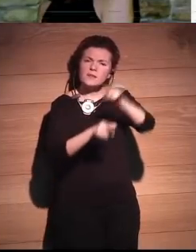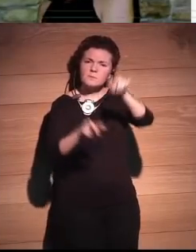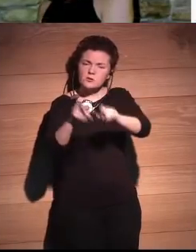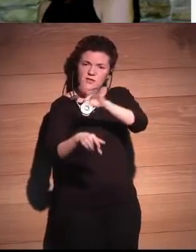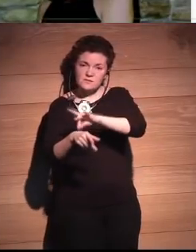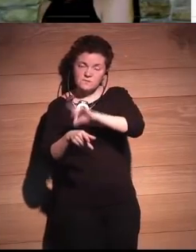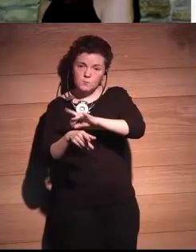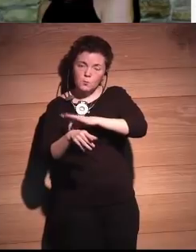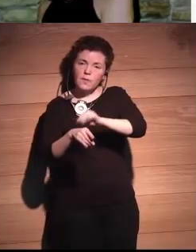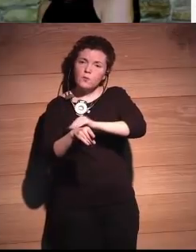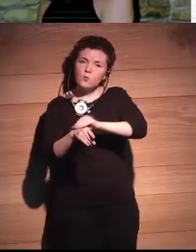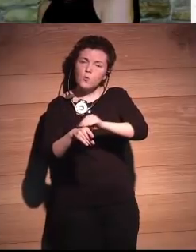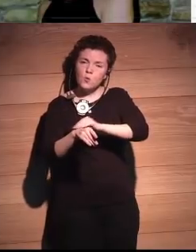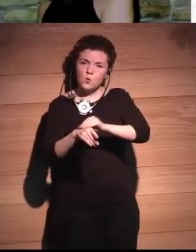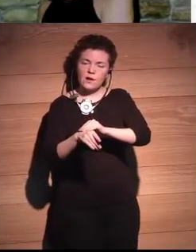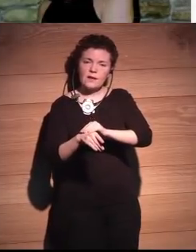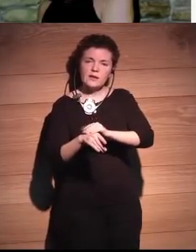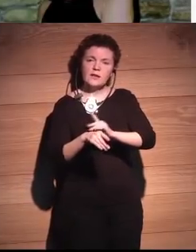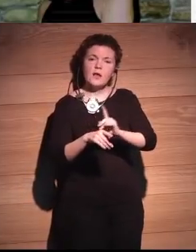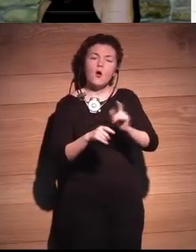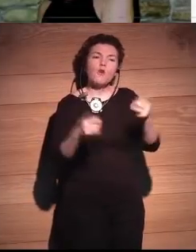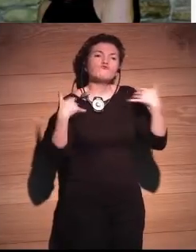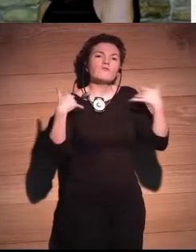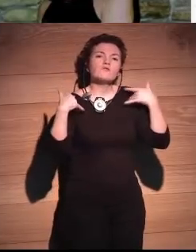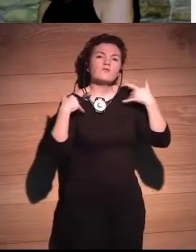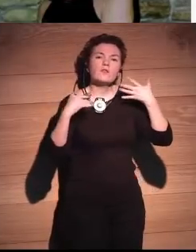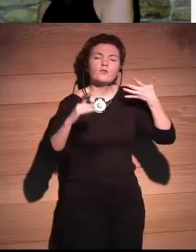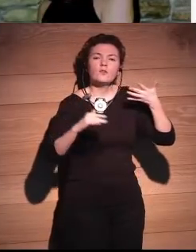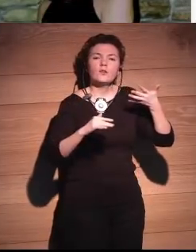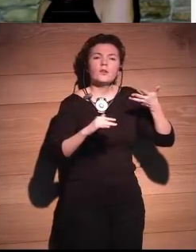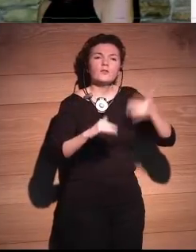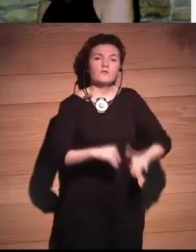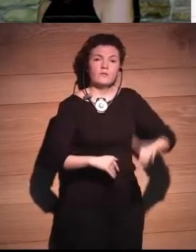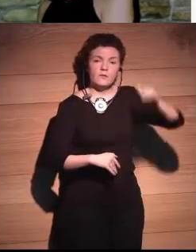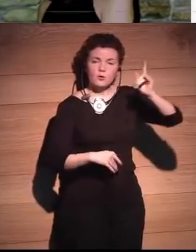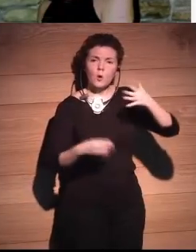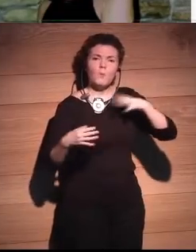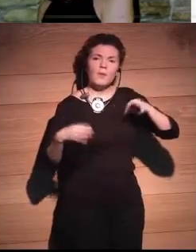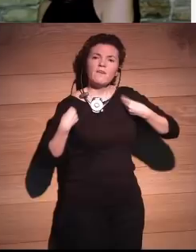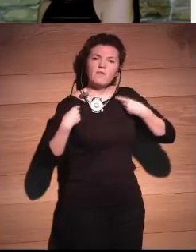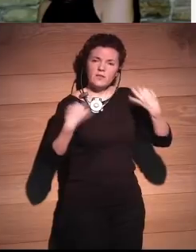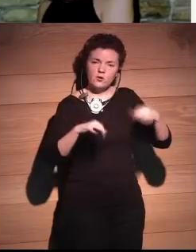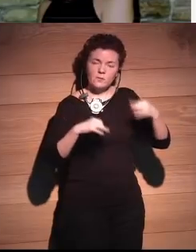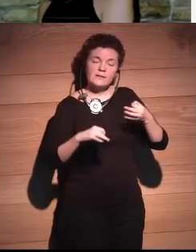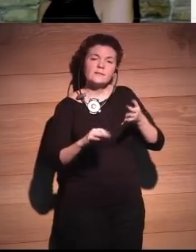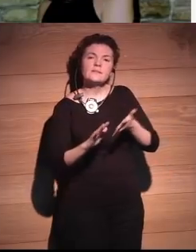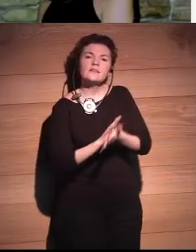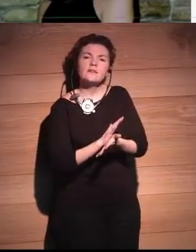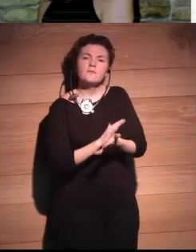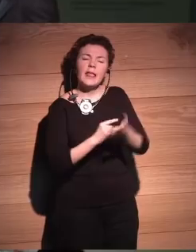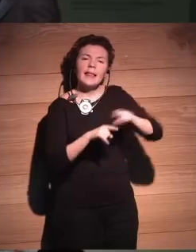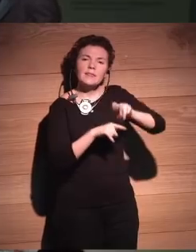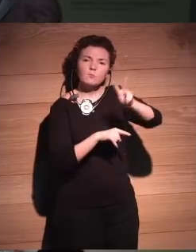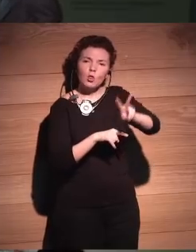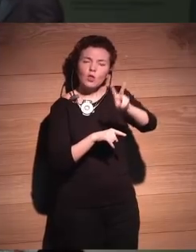en lugar pues de hacer que sufran durante toda su infancia, pueden tener vida normal. Es decir, el tipo